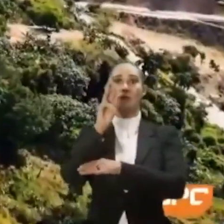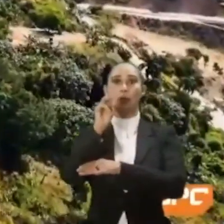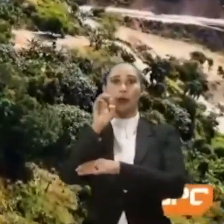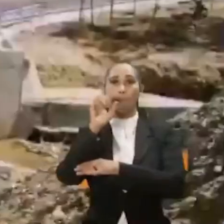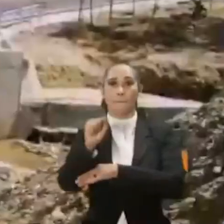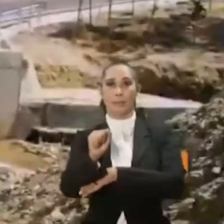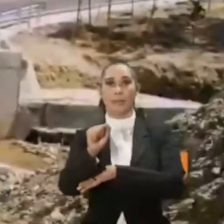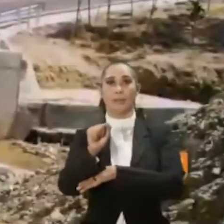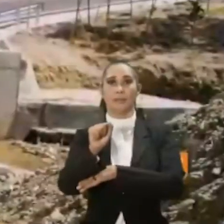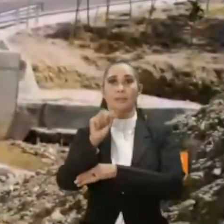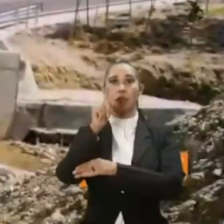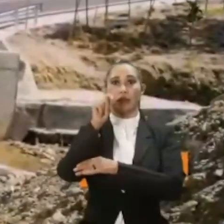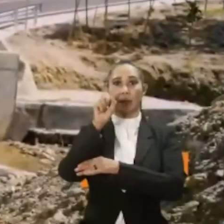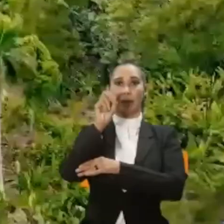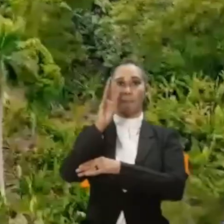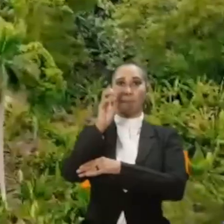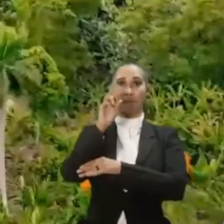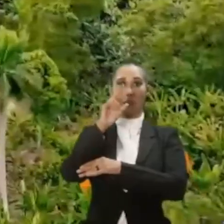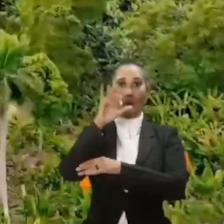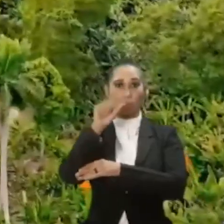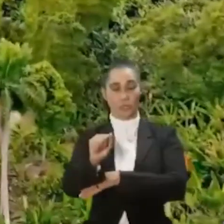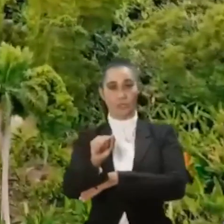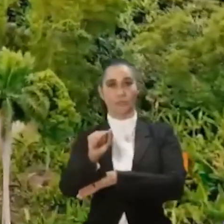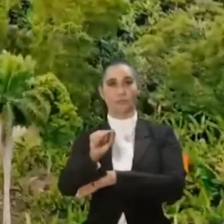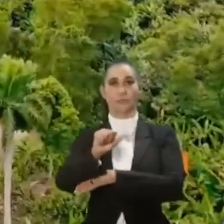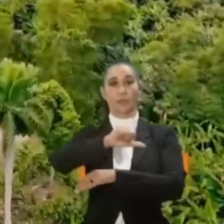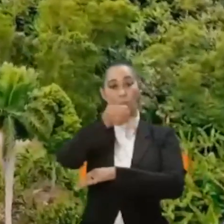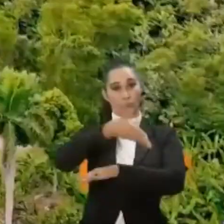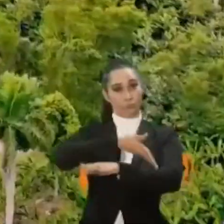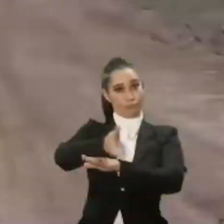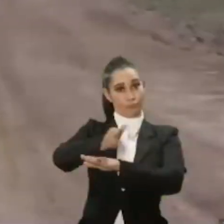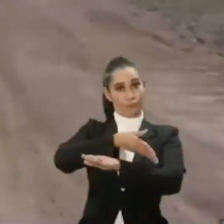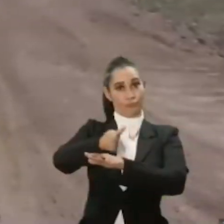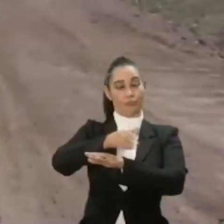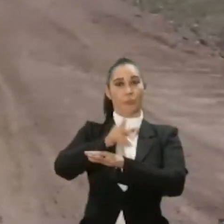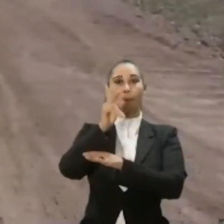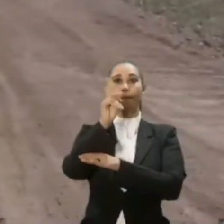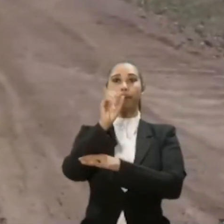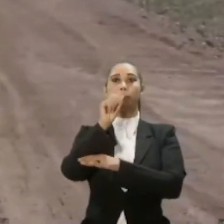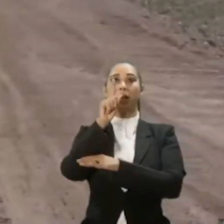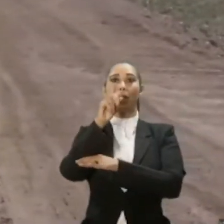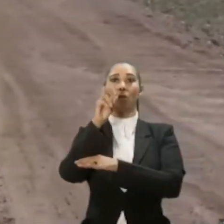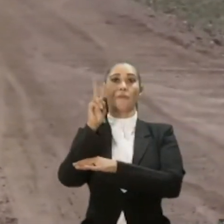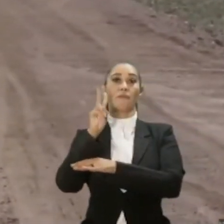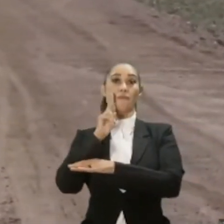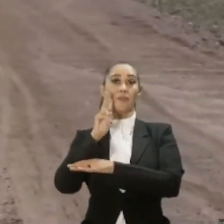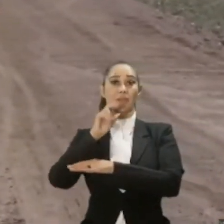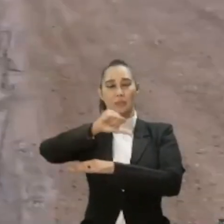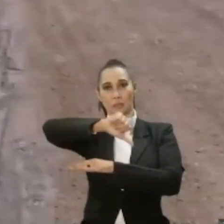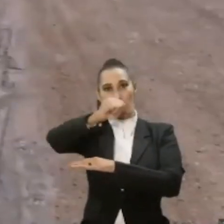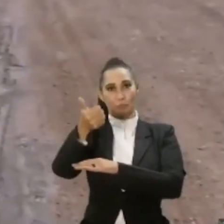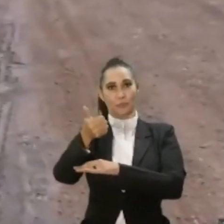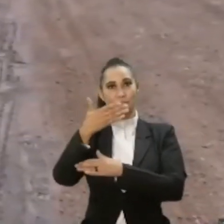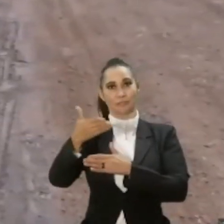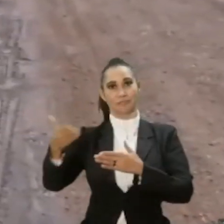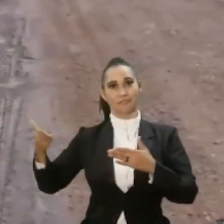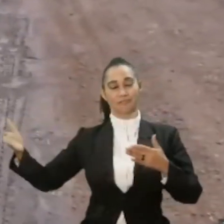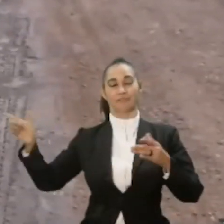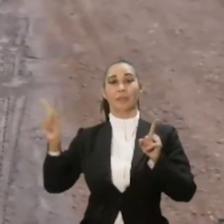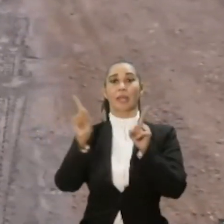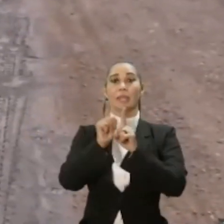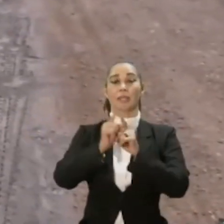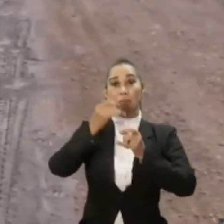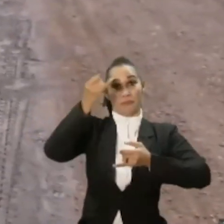Mirabal de Tamboril, la carretera Higo de Agua, Palo Alto, la carretera Palo Verde, la 70, entre otras.